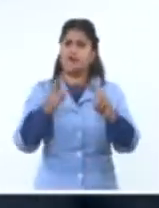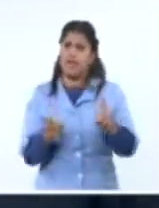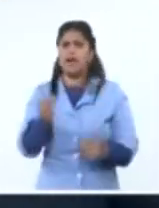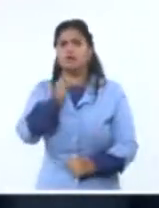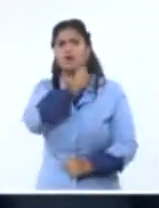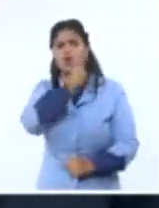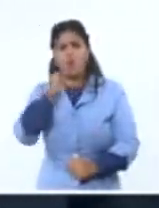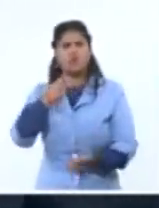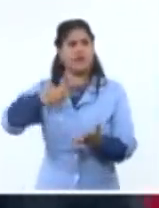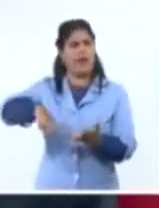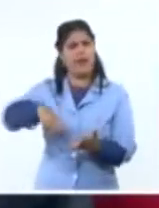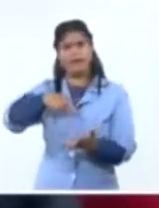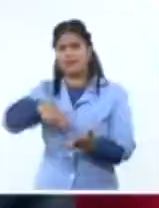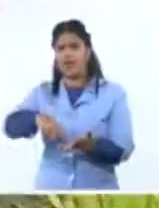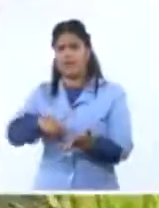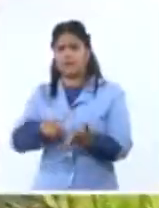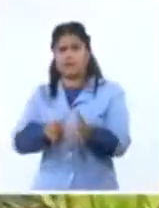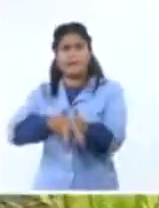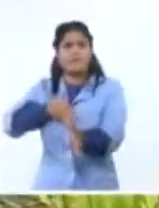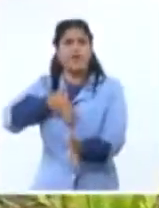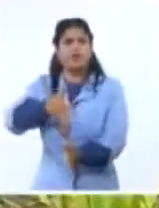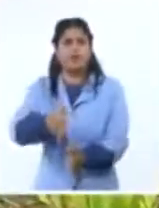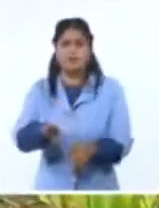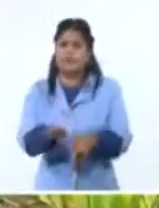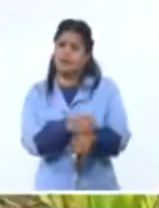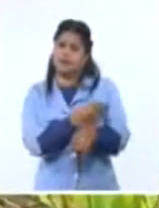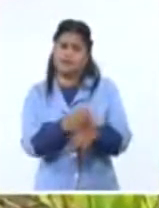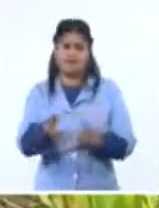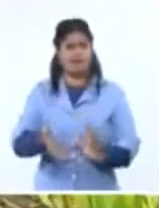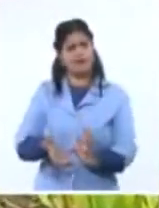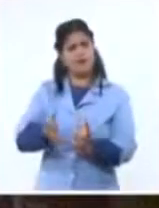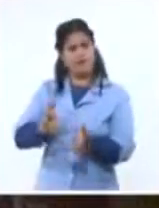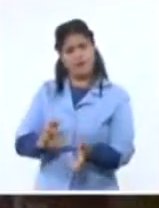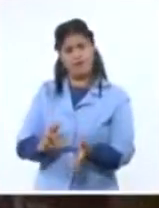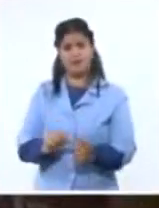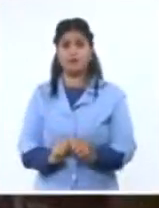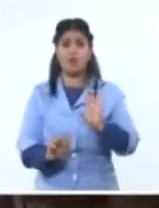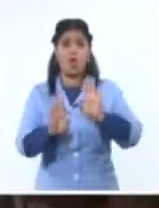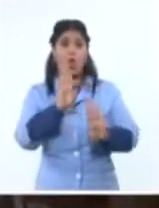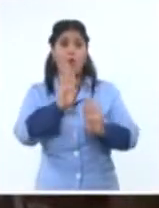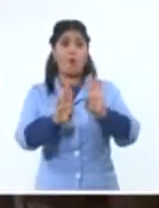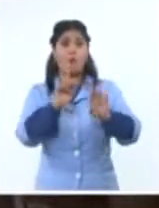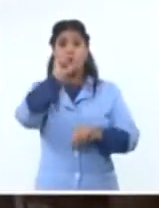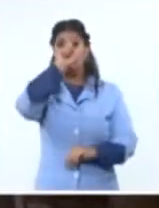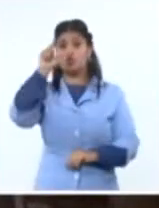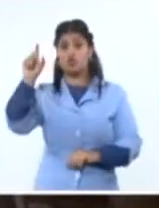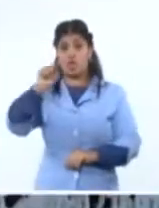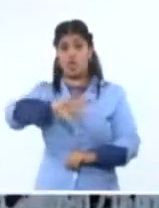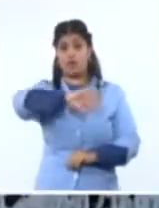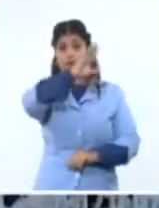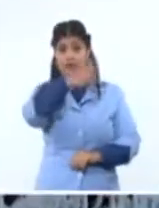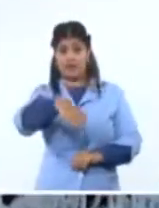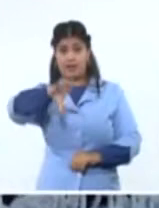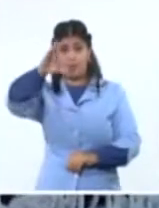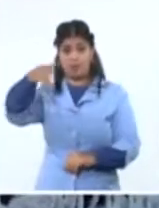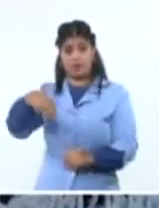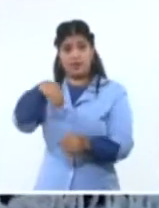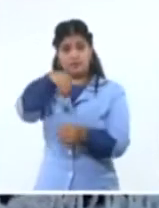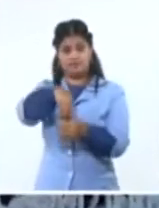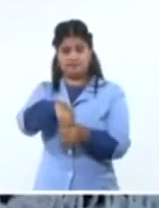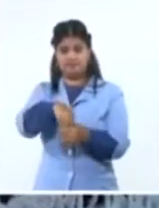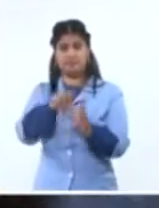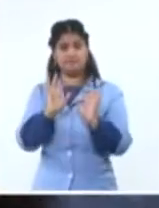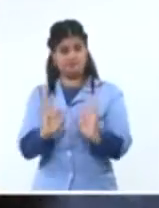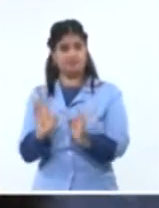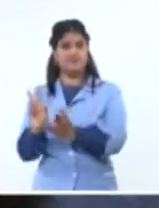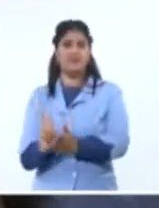nosotros no podemos calcular el valor que tiene. El Museo de Montaña, cuya colección recorre la vida pasada por estos lares, sorprendió al